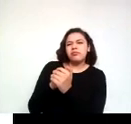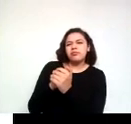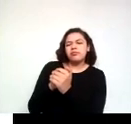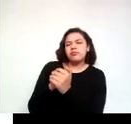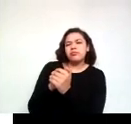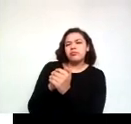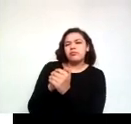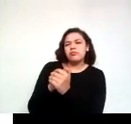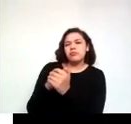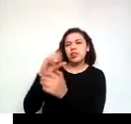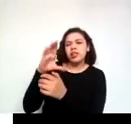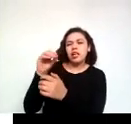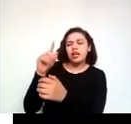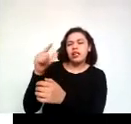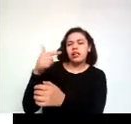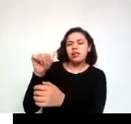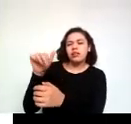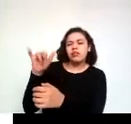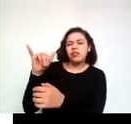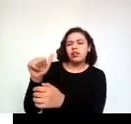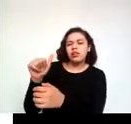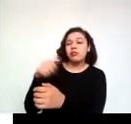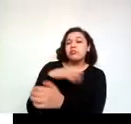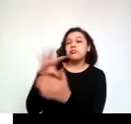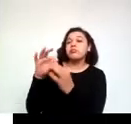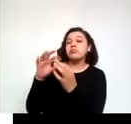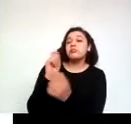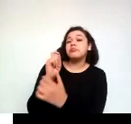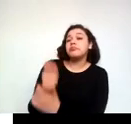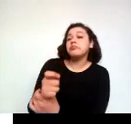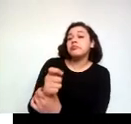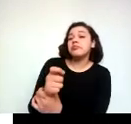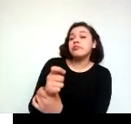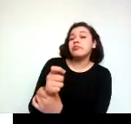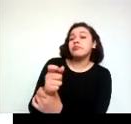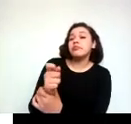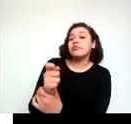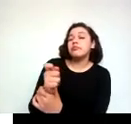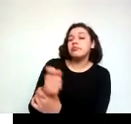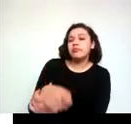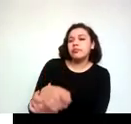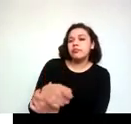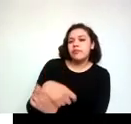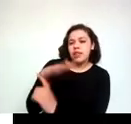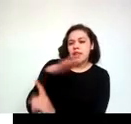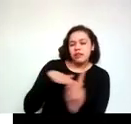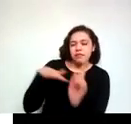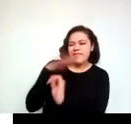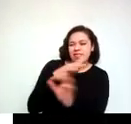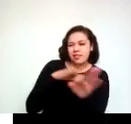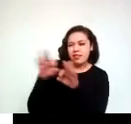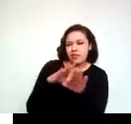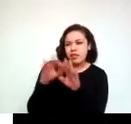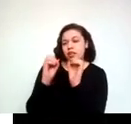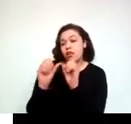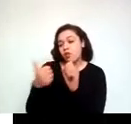en la columna 1. Estamos hablando de una categoría que se llama ambiente de trabajo, otra